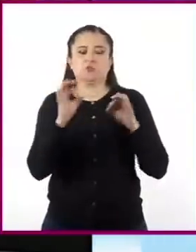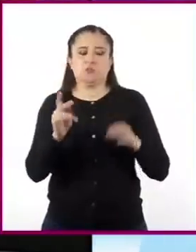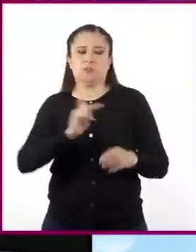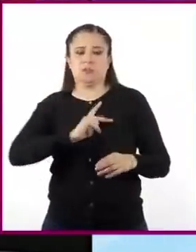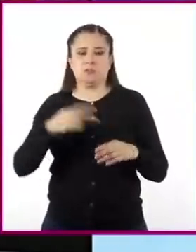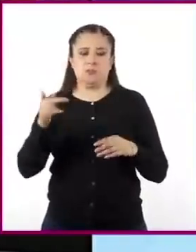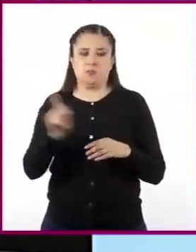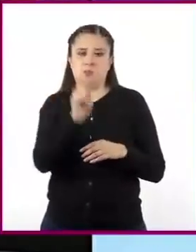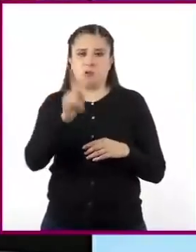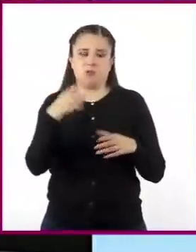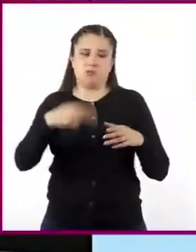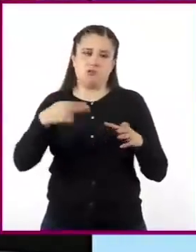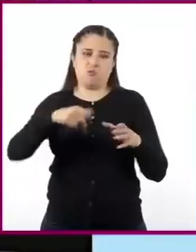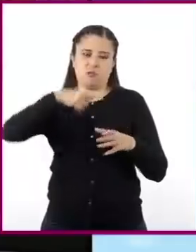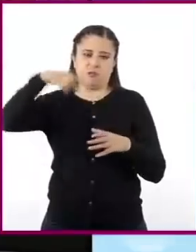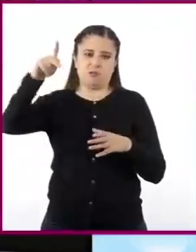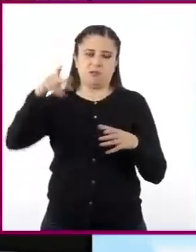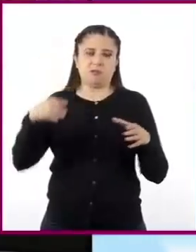vendría